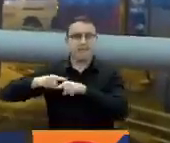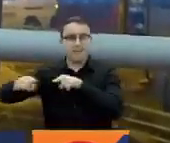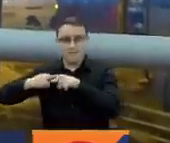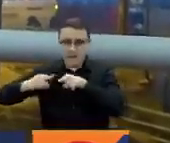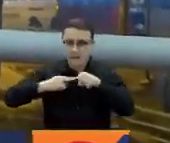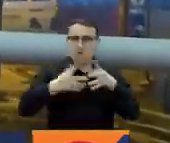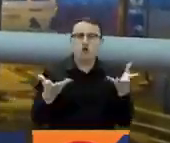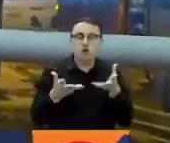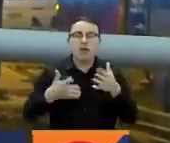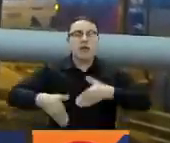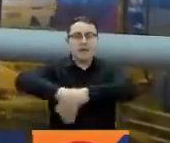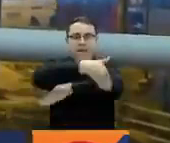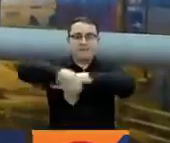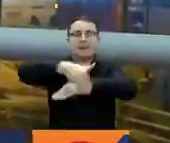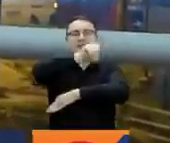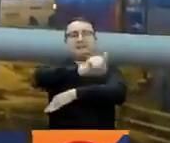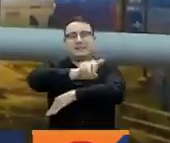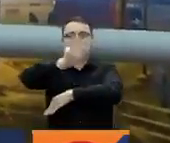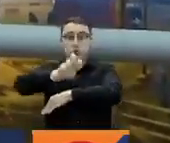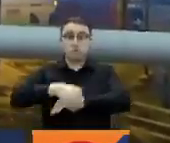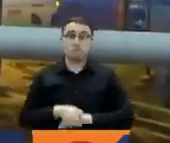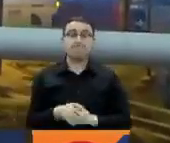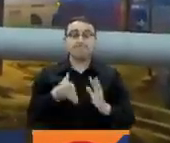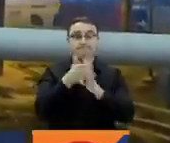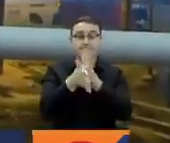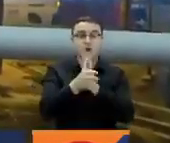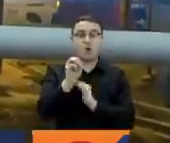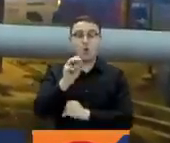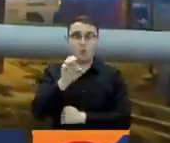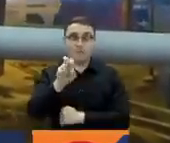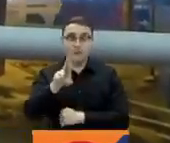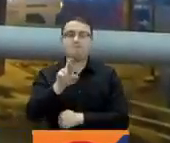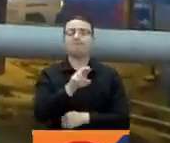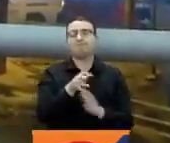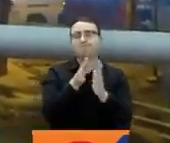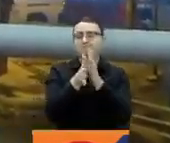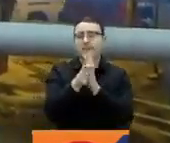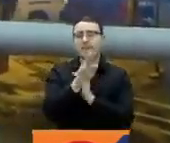68. Información desde el occidente de Bogotá, Omar Alejandro Hernández, RTVC Noticias, conectados 24/7.